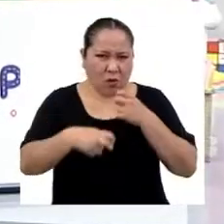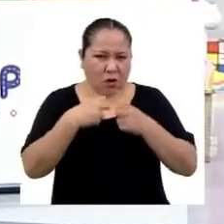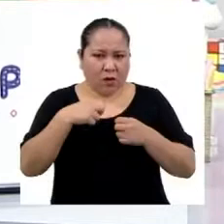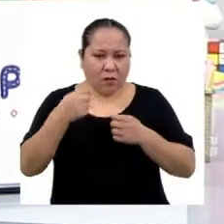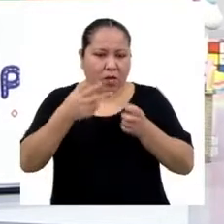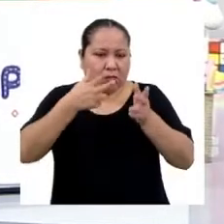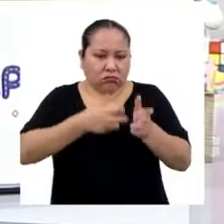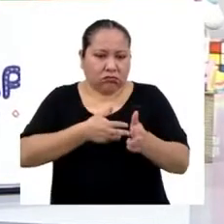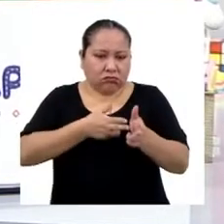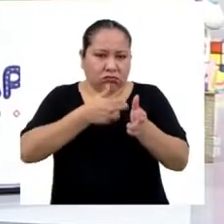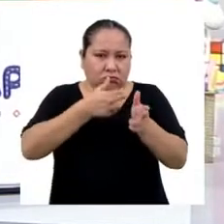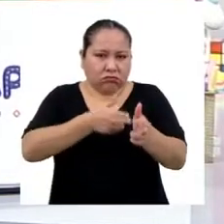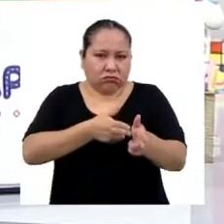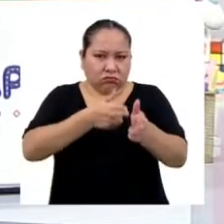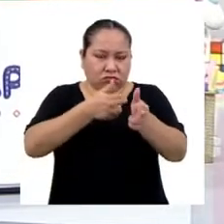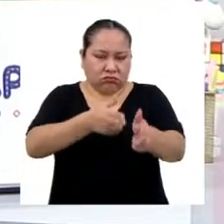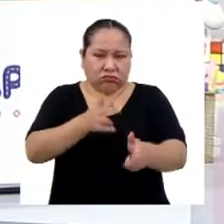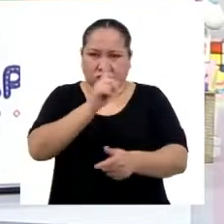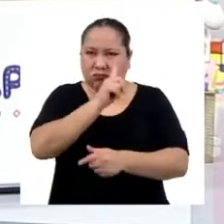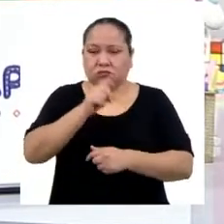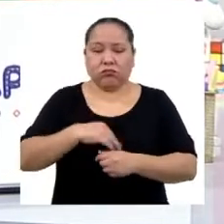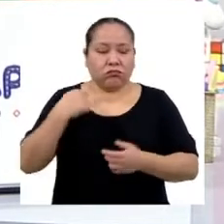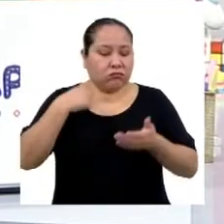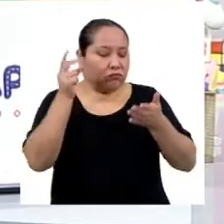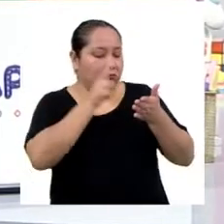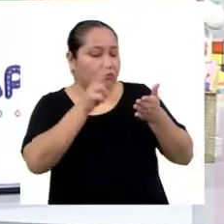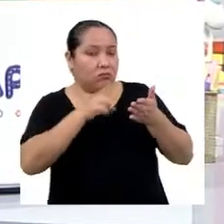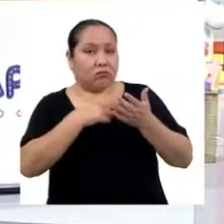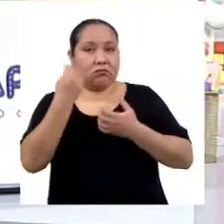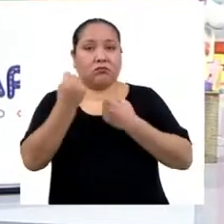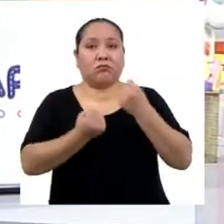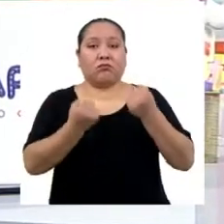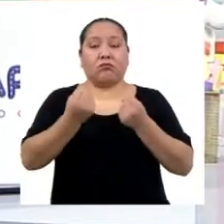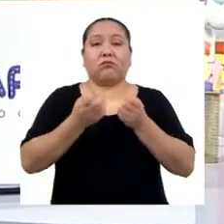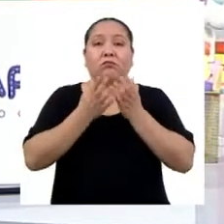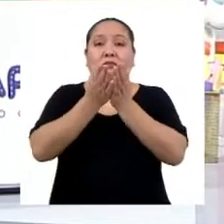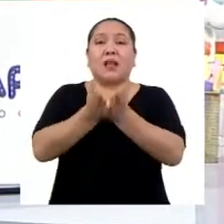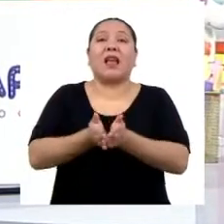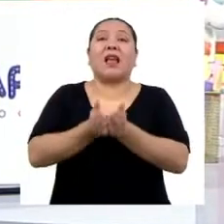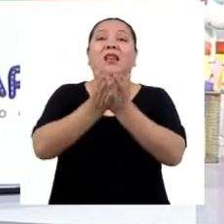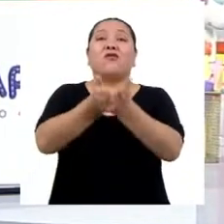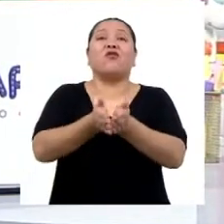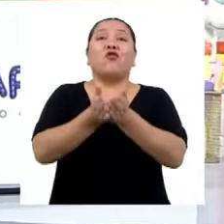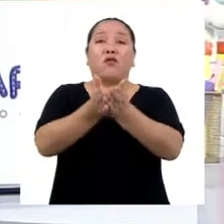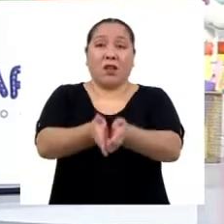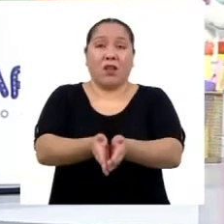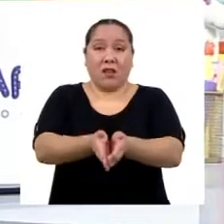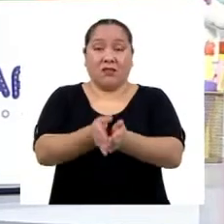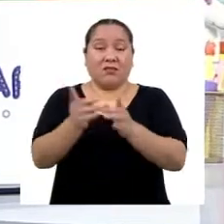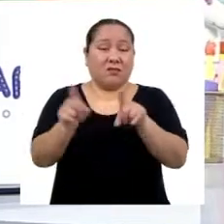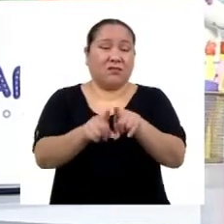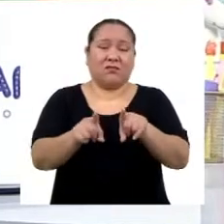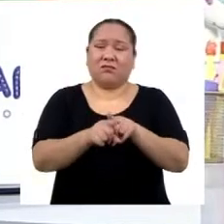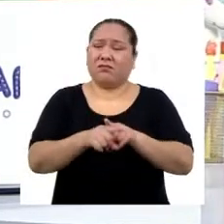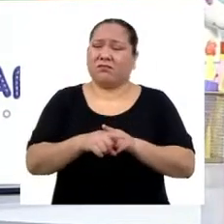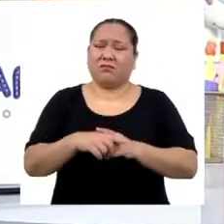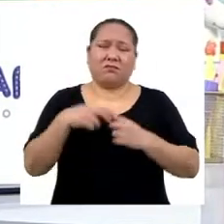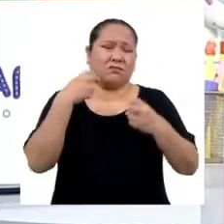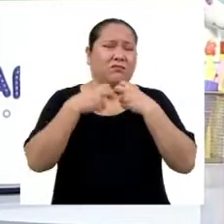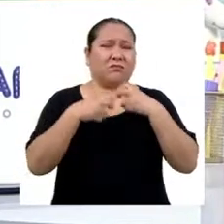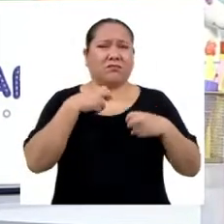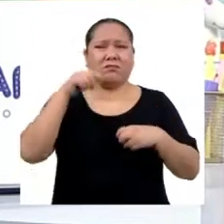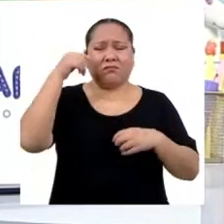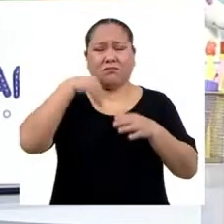pistas. Según pude leer, el transporte fluvial también se ha vuelto caótico en nuestra